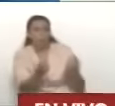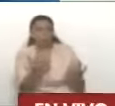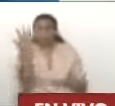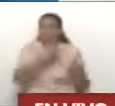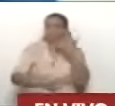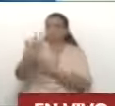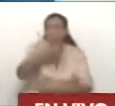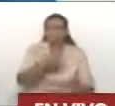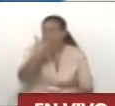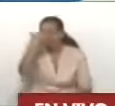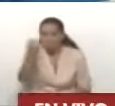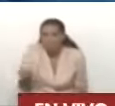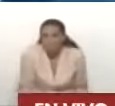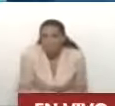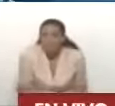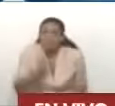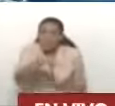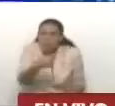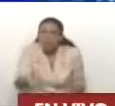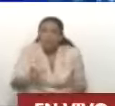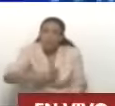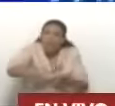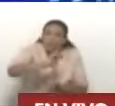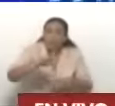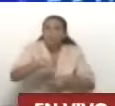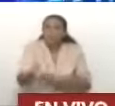Mira. Explíquelo usted.